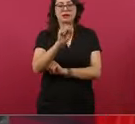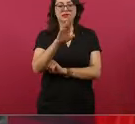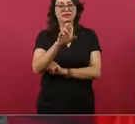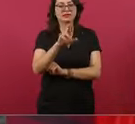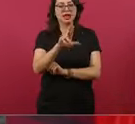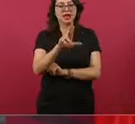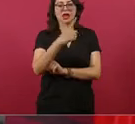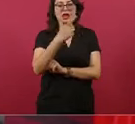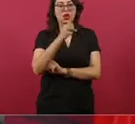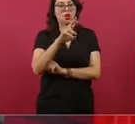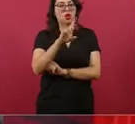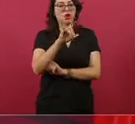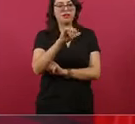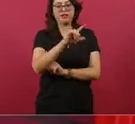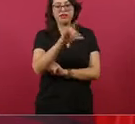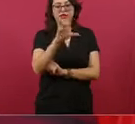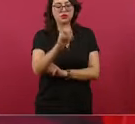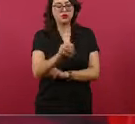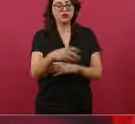quien